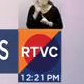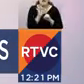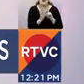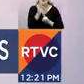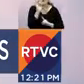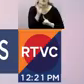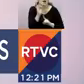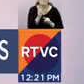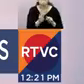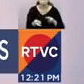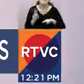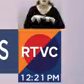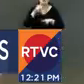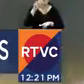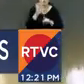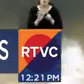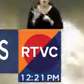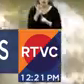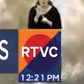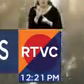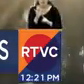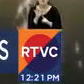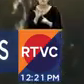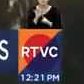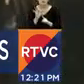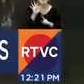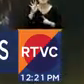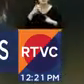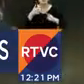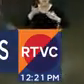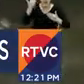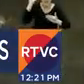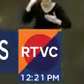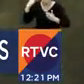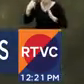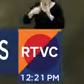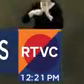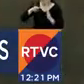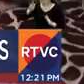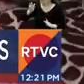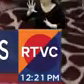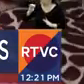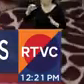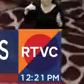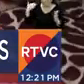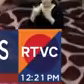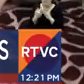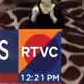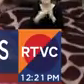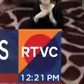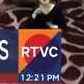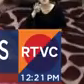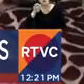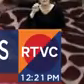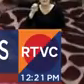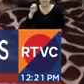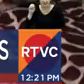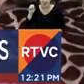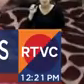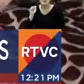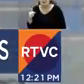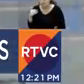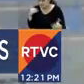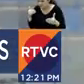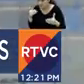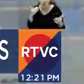aumentó más de 1 grado Celsius, los niveles preindustriales medidos entre 1850 y 1900. Además, la organización